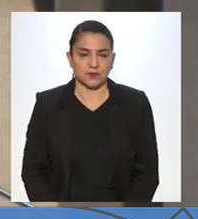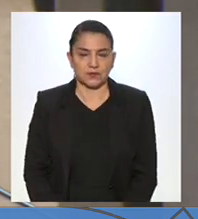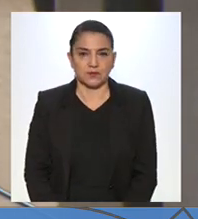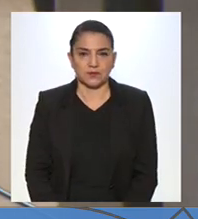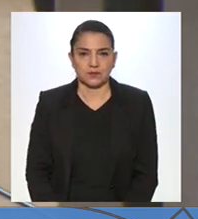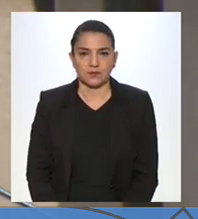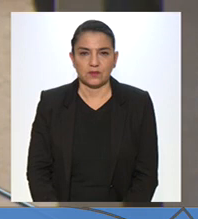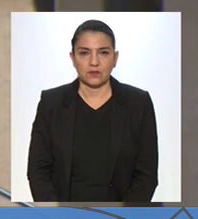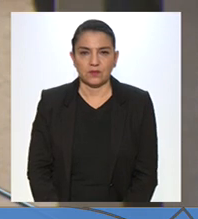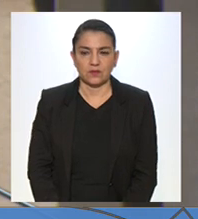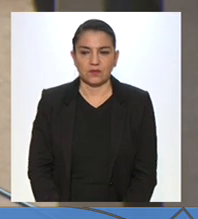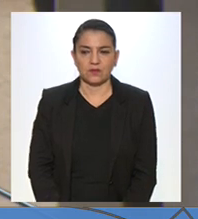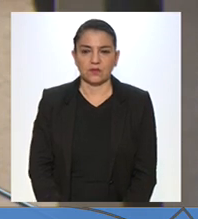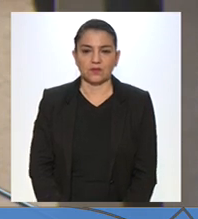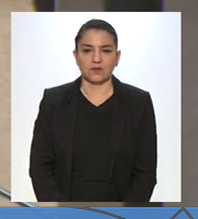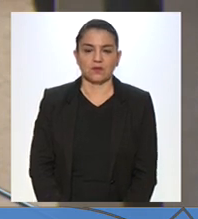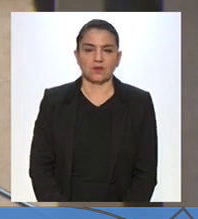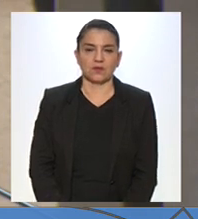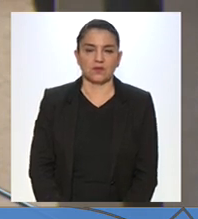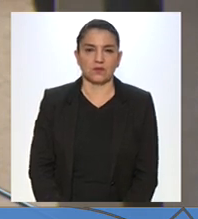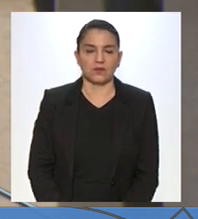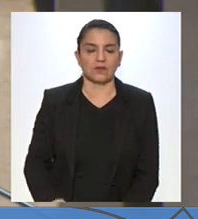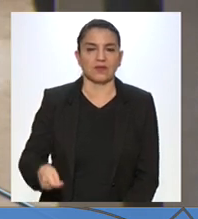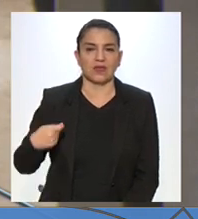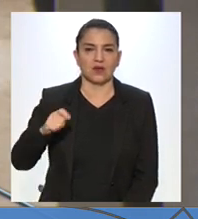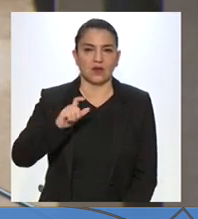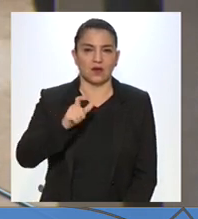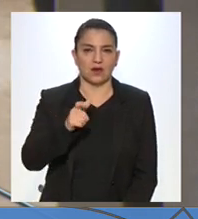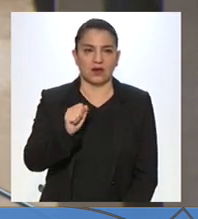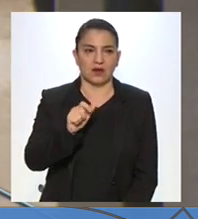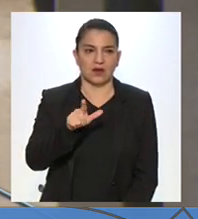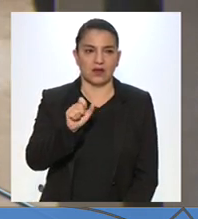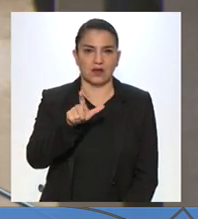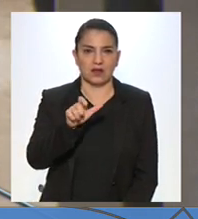Respecto de la intervención del senador Galilea,